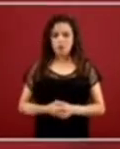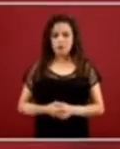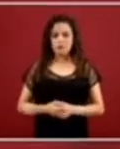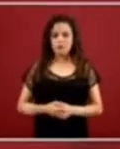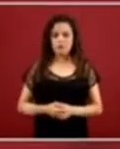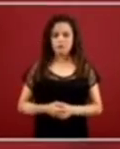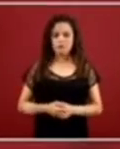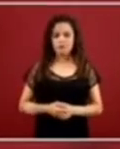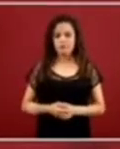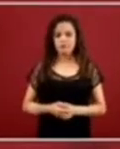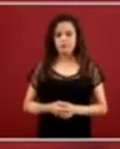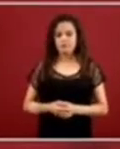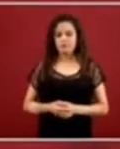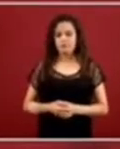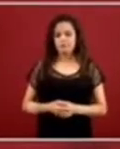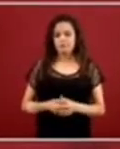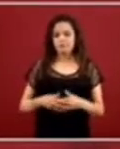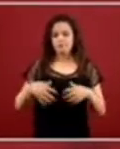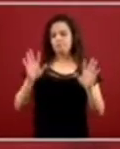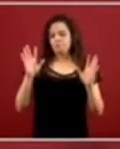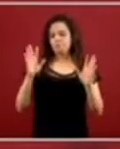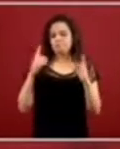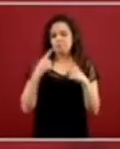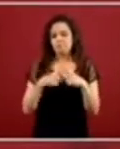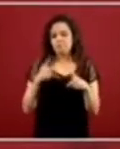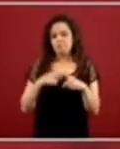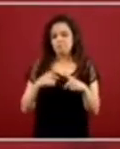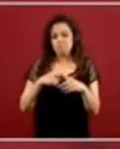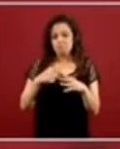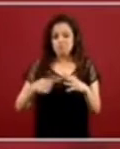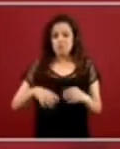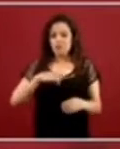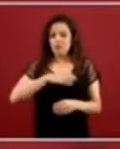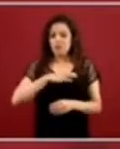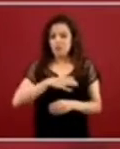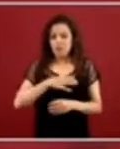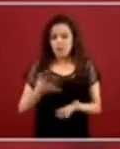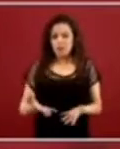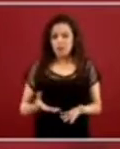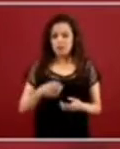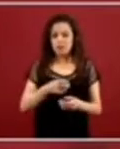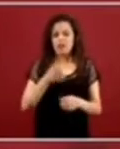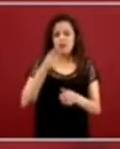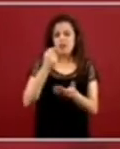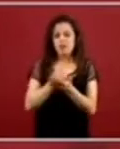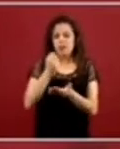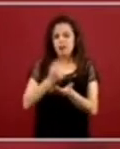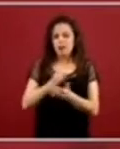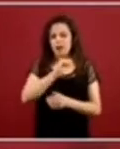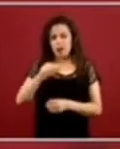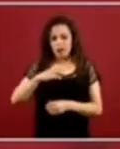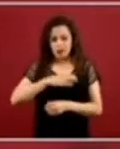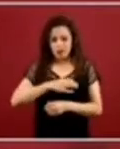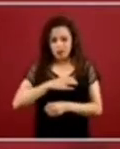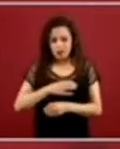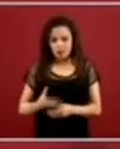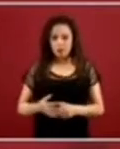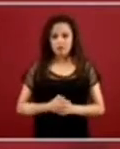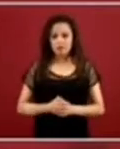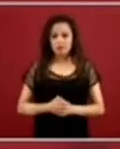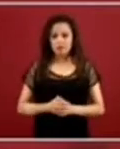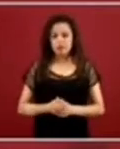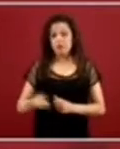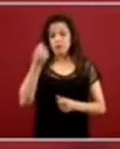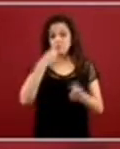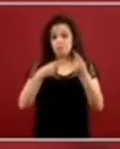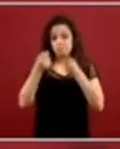inmunosupresión por cualquier causa, que puede ser por cáncer, por quimioterapia, por los estragos de los